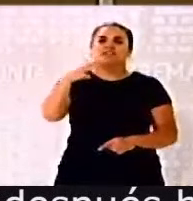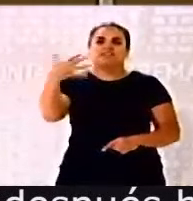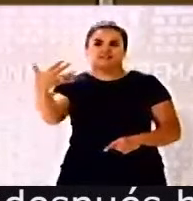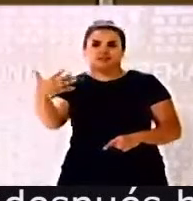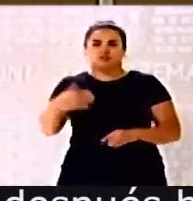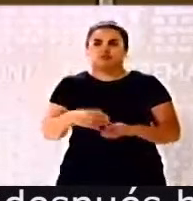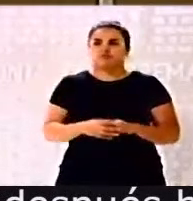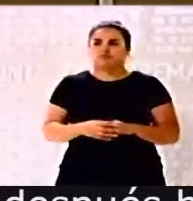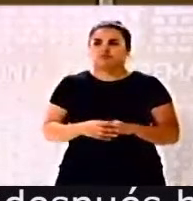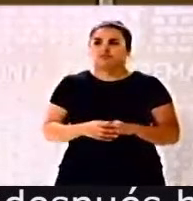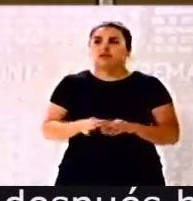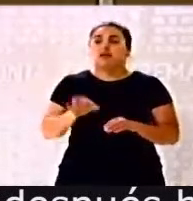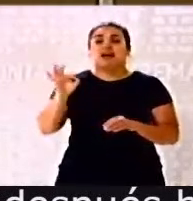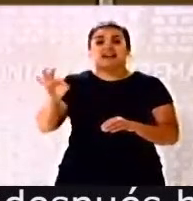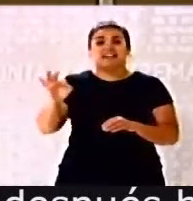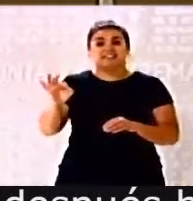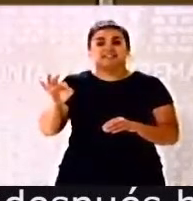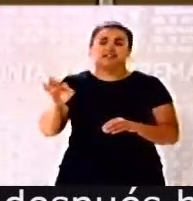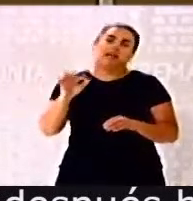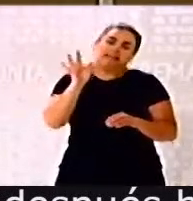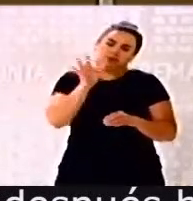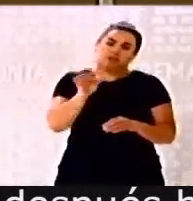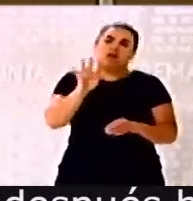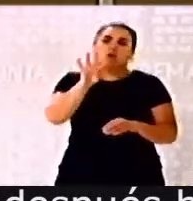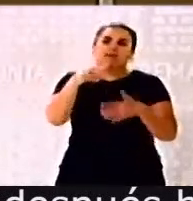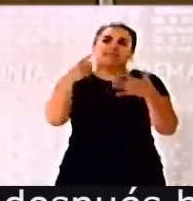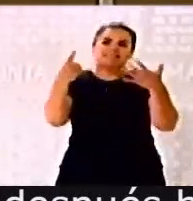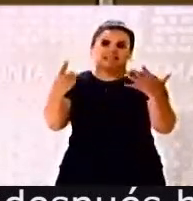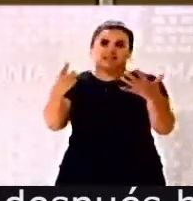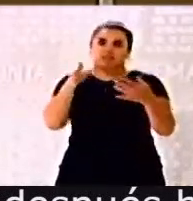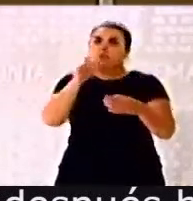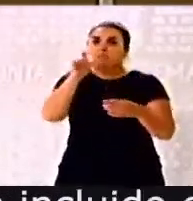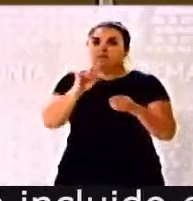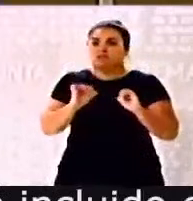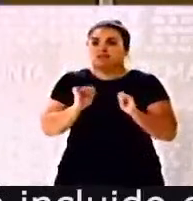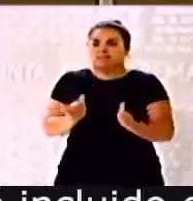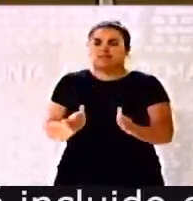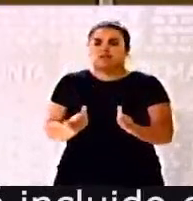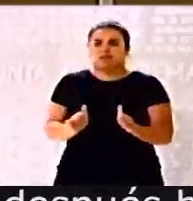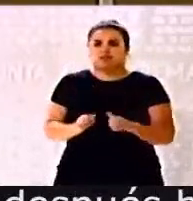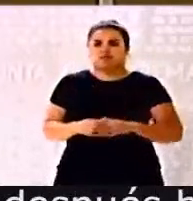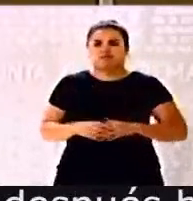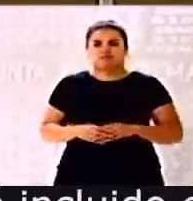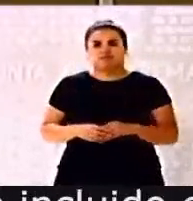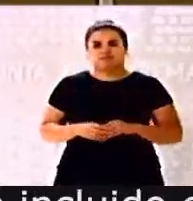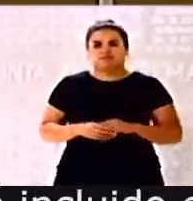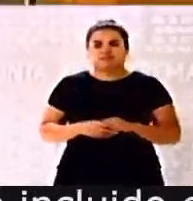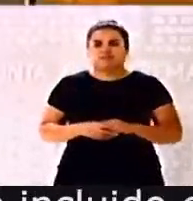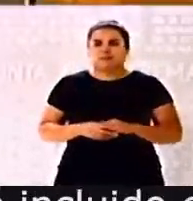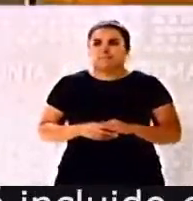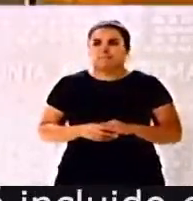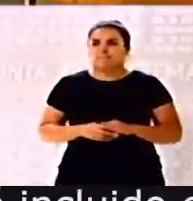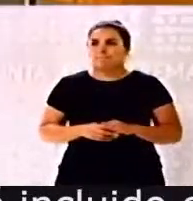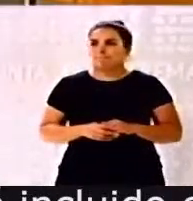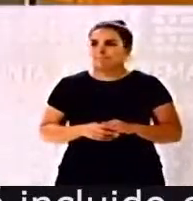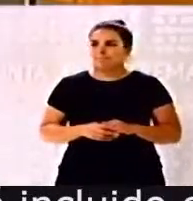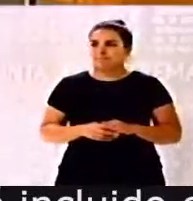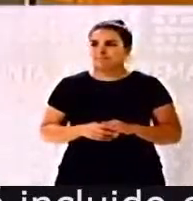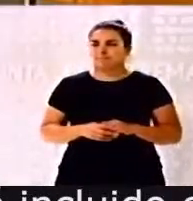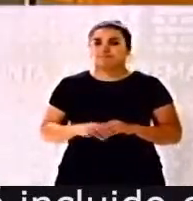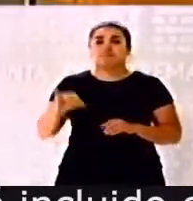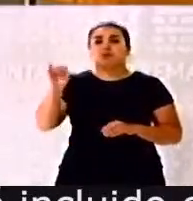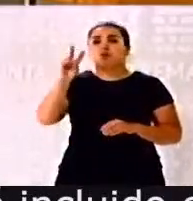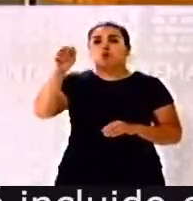45 donde no está incluido el índice, en total serían 46, pero bueno, 45 además del índice. Juan. Sí,